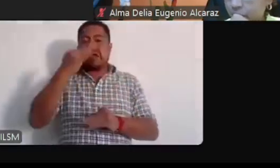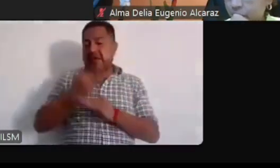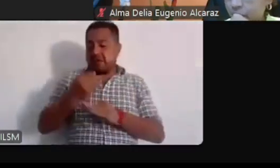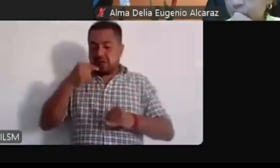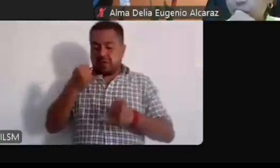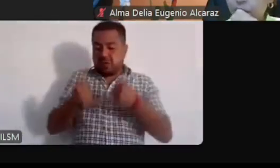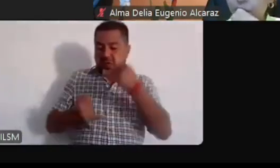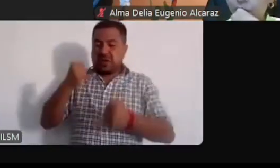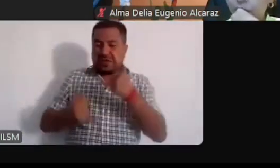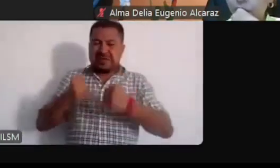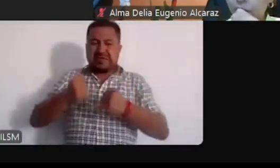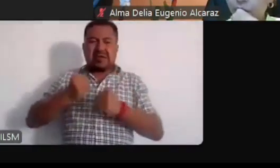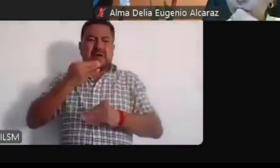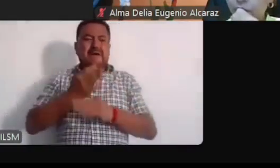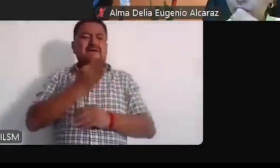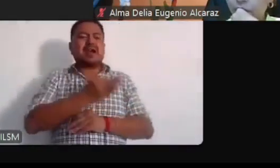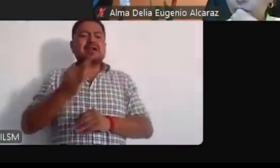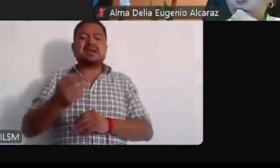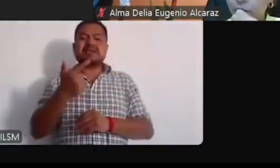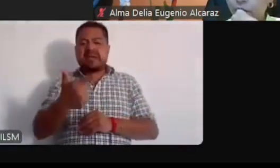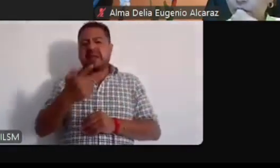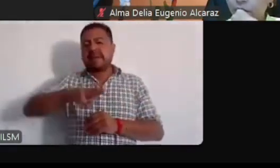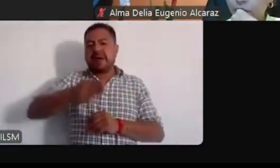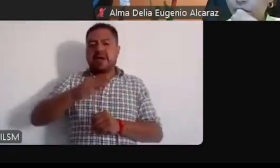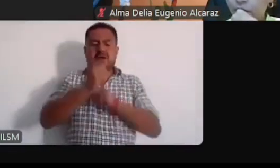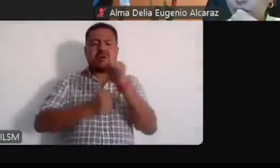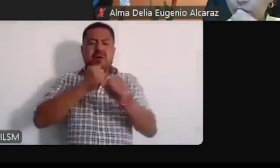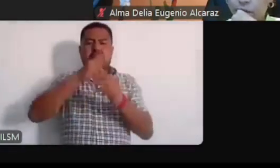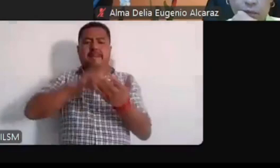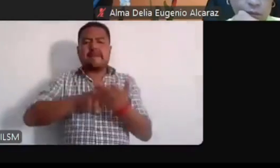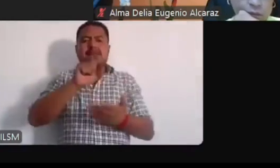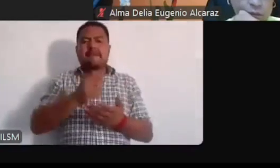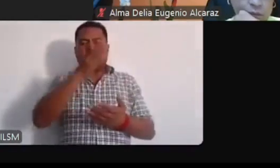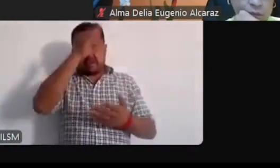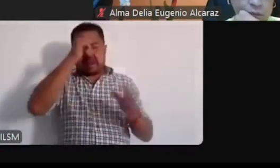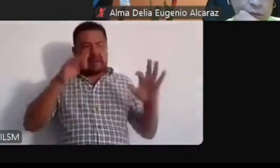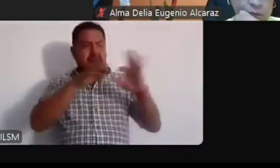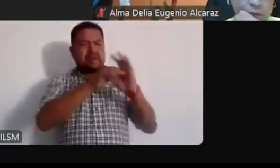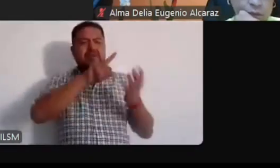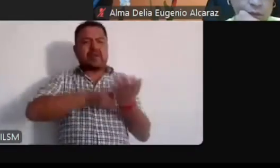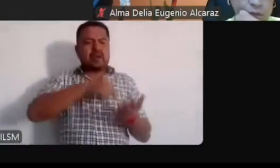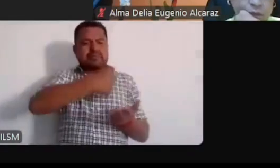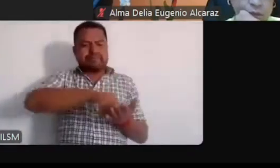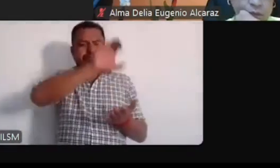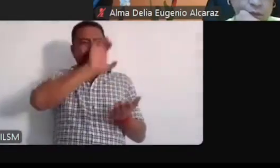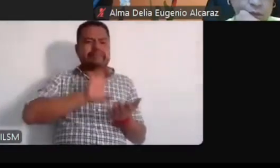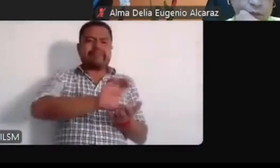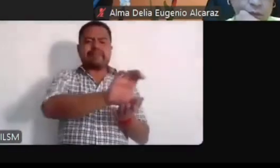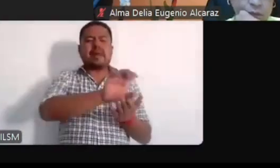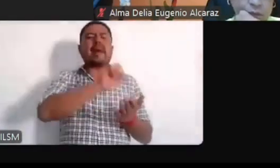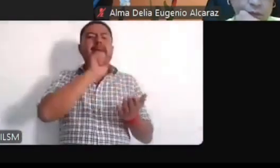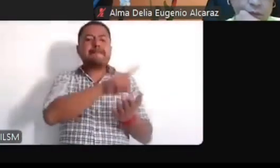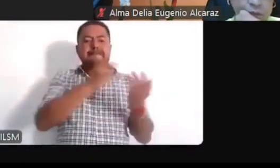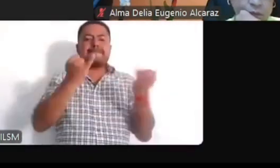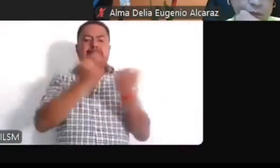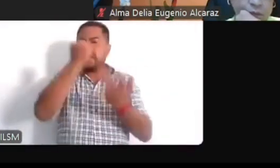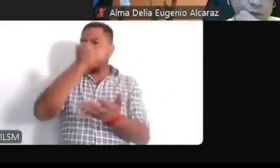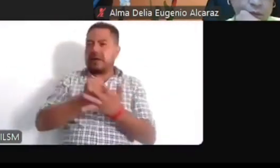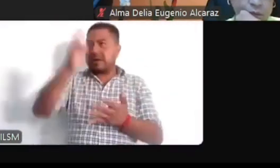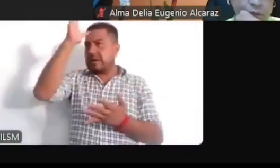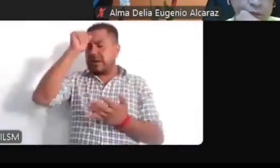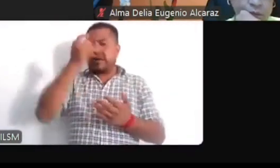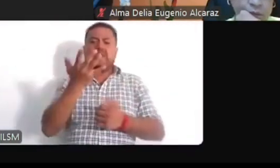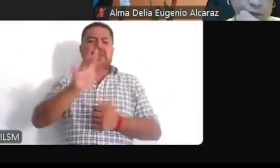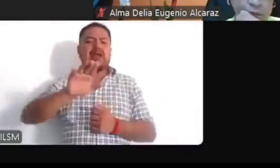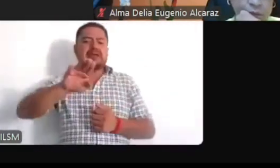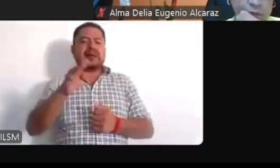jurisdiccional con fecha 7 de mayo del 2024 se celebró convenio laboral conquito ent las partes mismo que fue ratificado con fecha 10